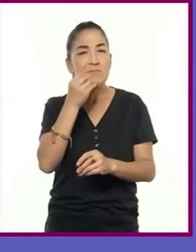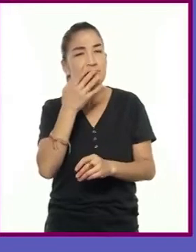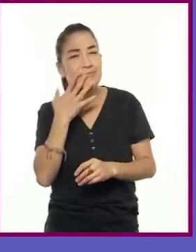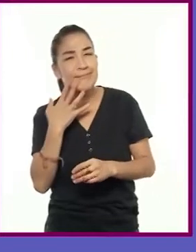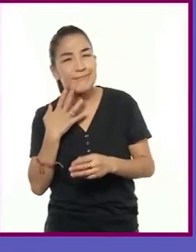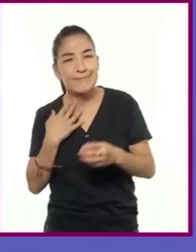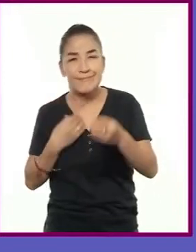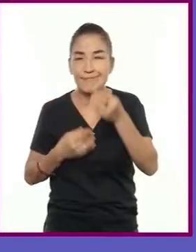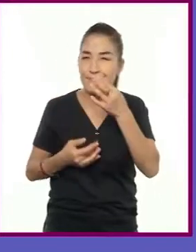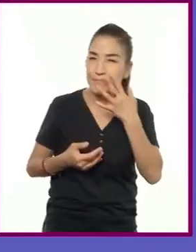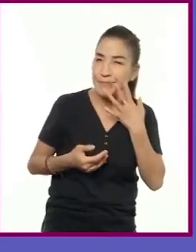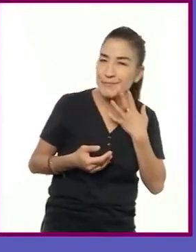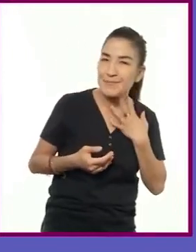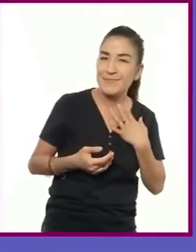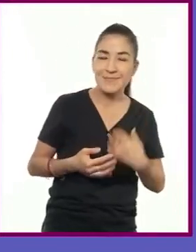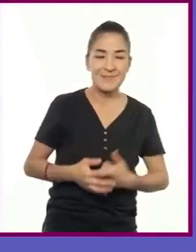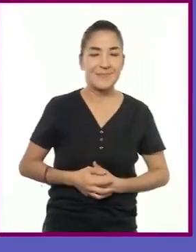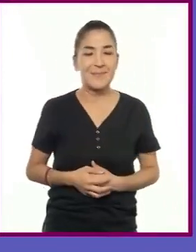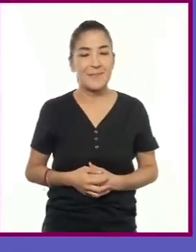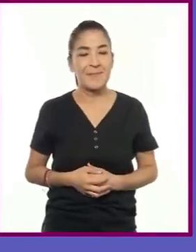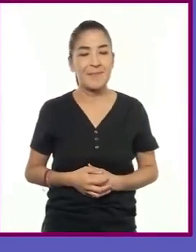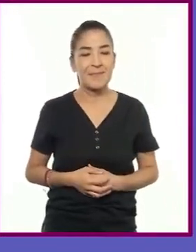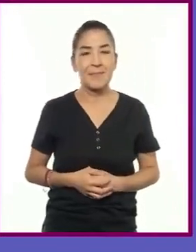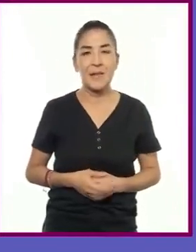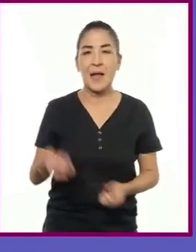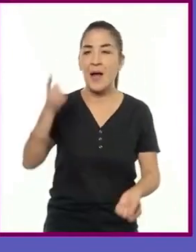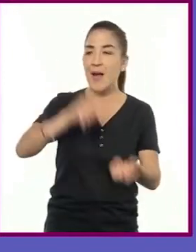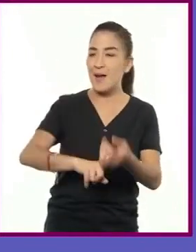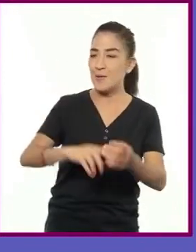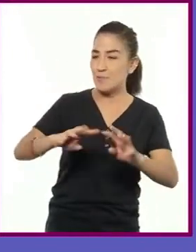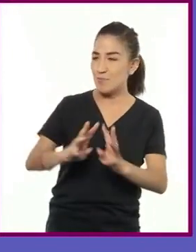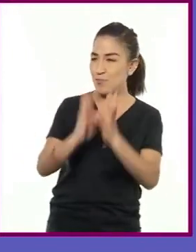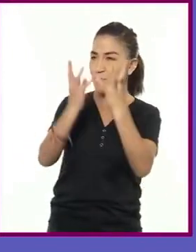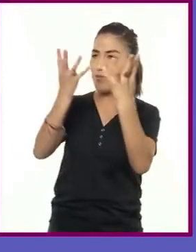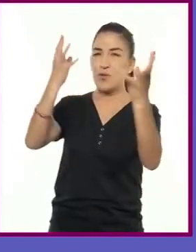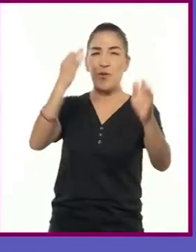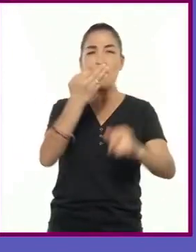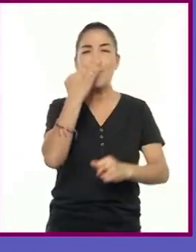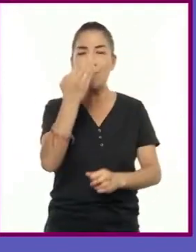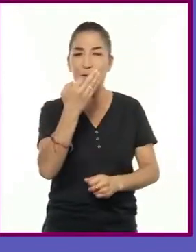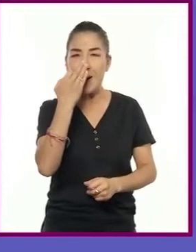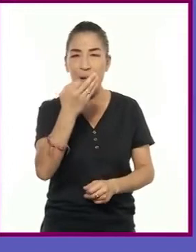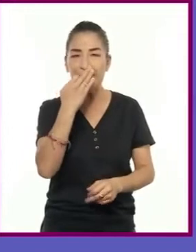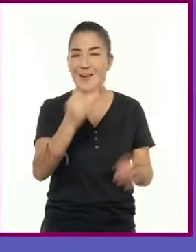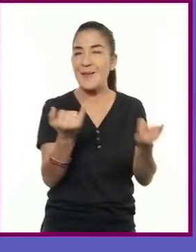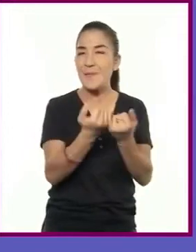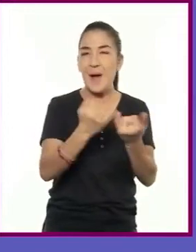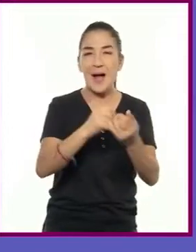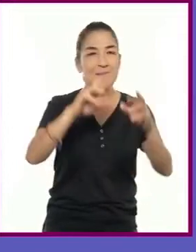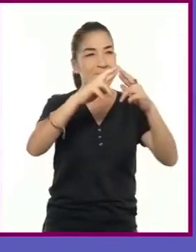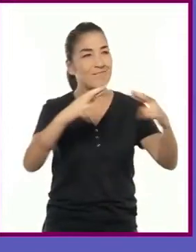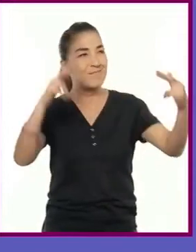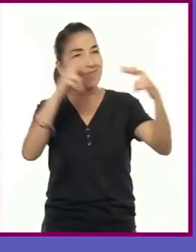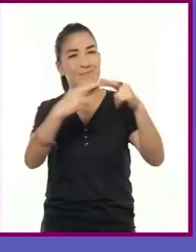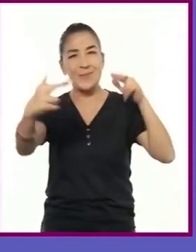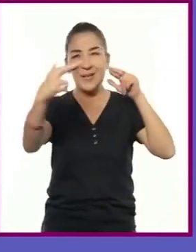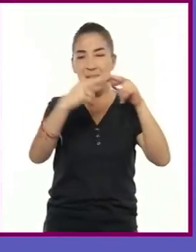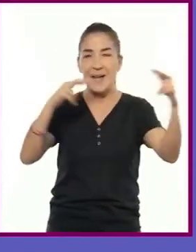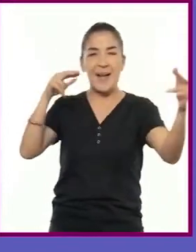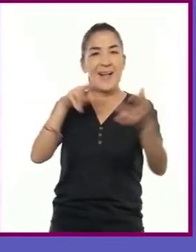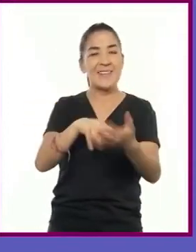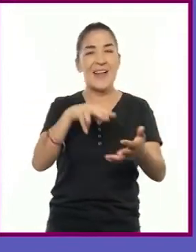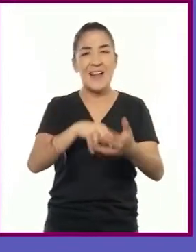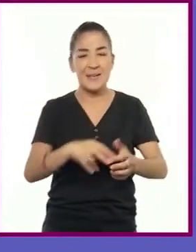plata. Sobre una peña roja de aurora, como una lira de cuerdas negras, se empinaba